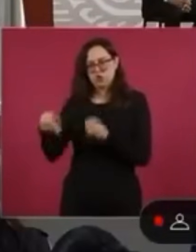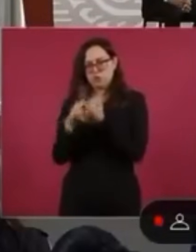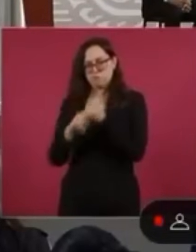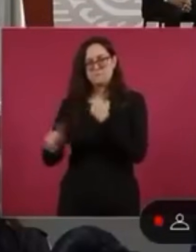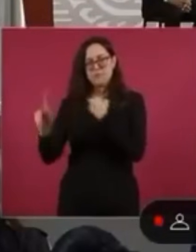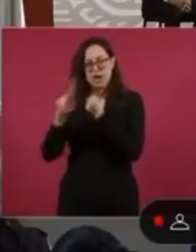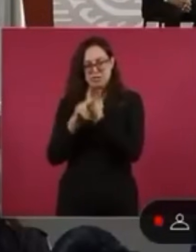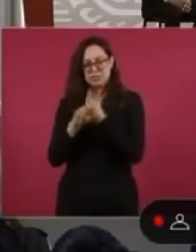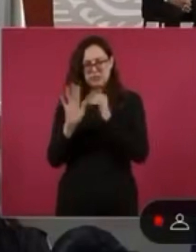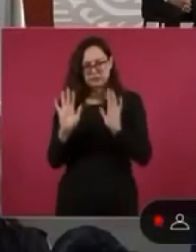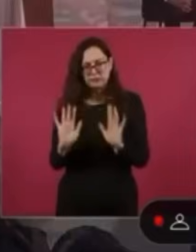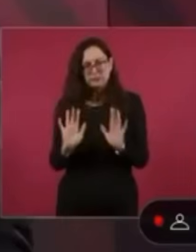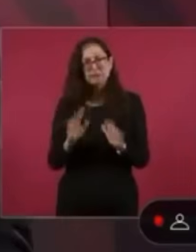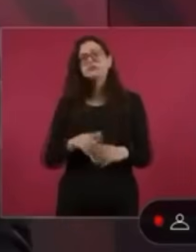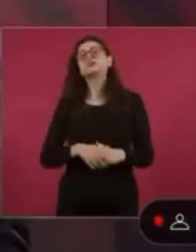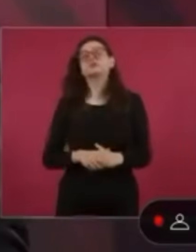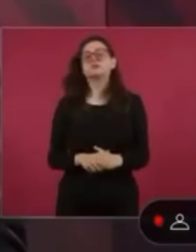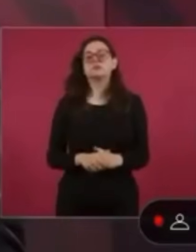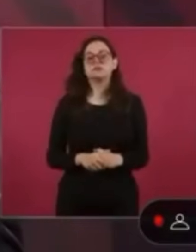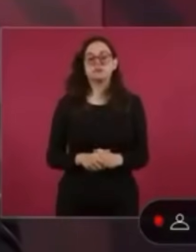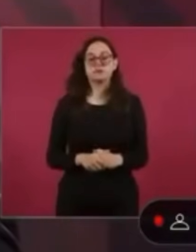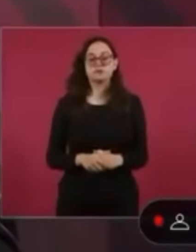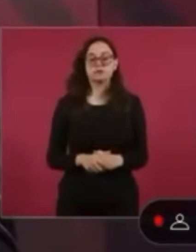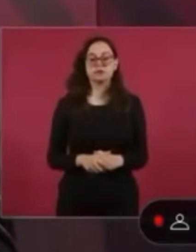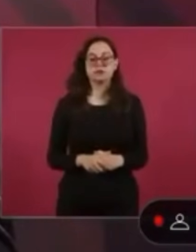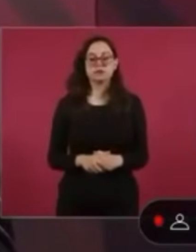Por eso